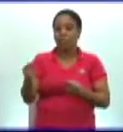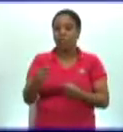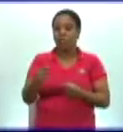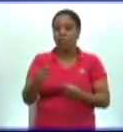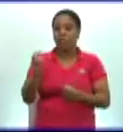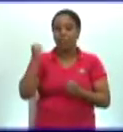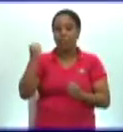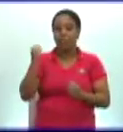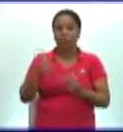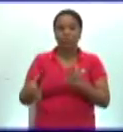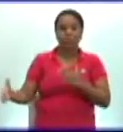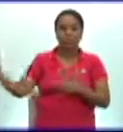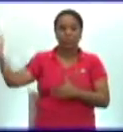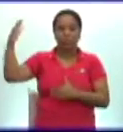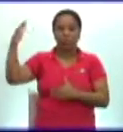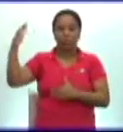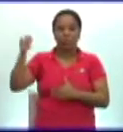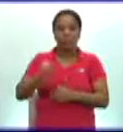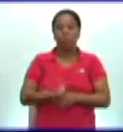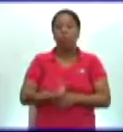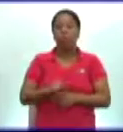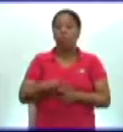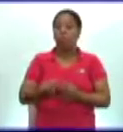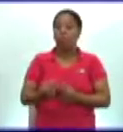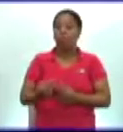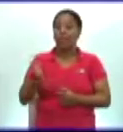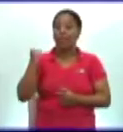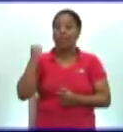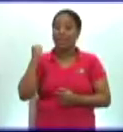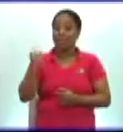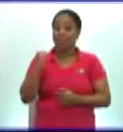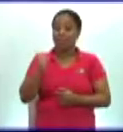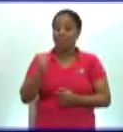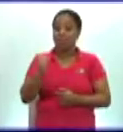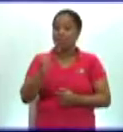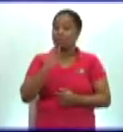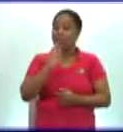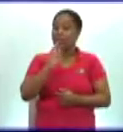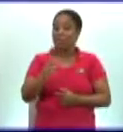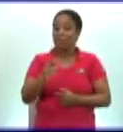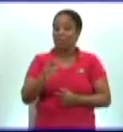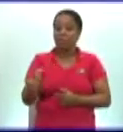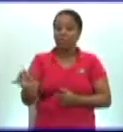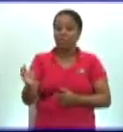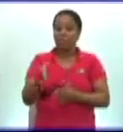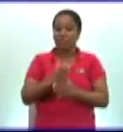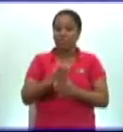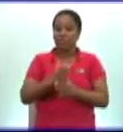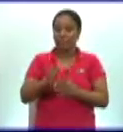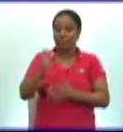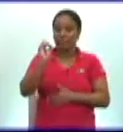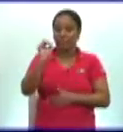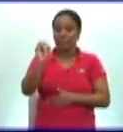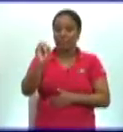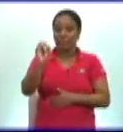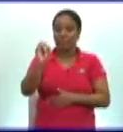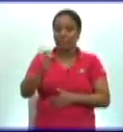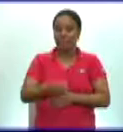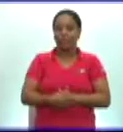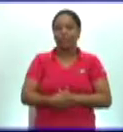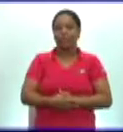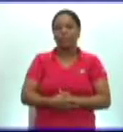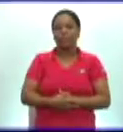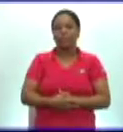mayor. Por lo que la fuerza resultante va a ser diferente. ¿De qué? De